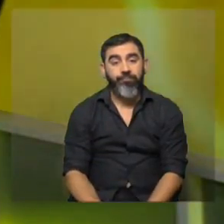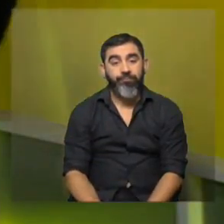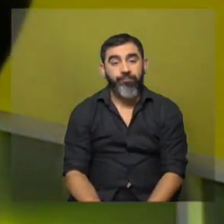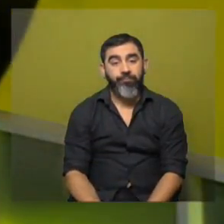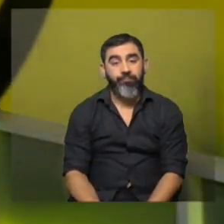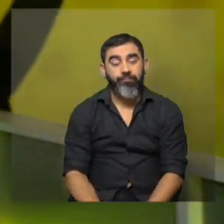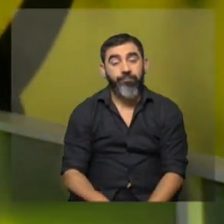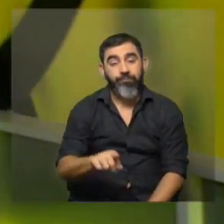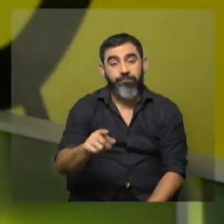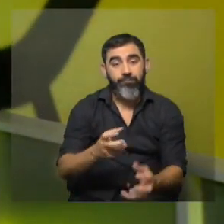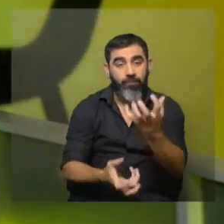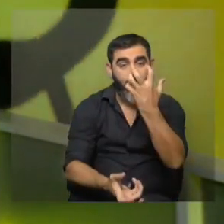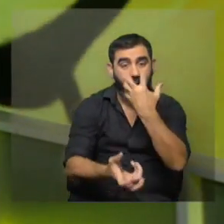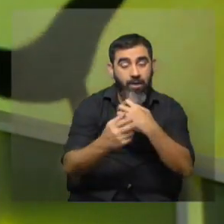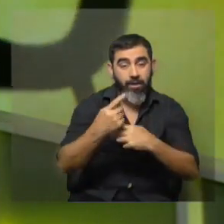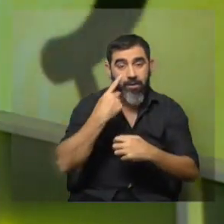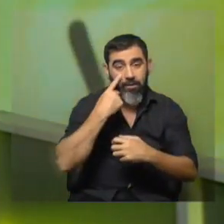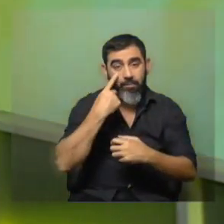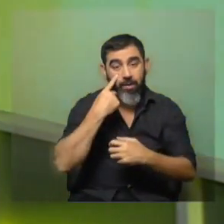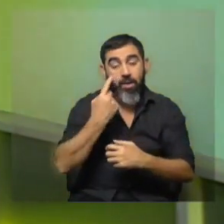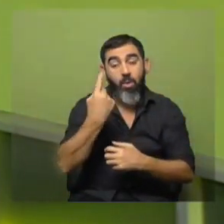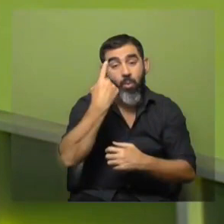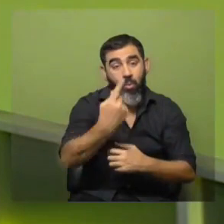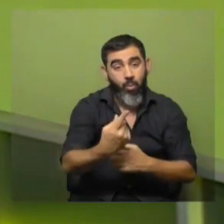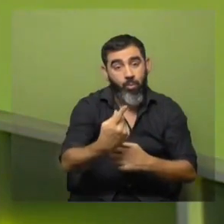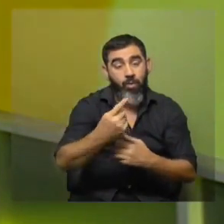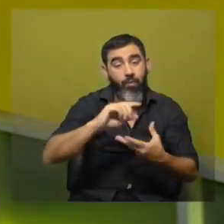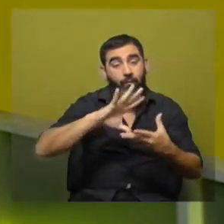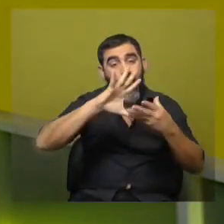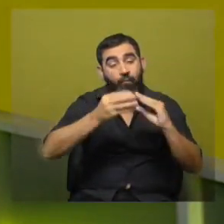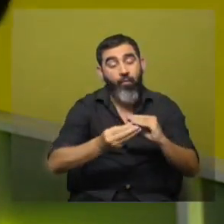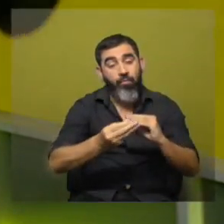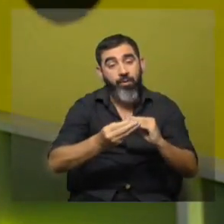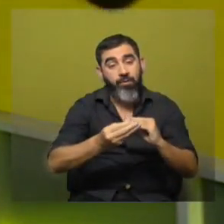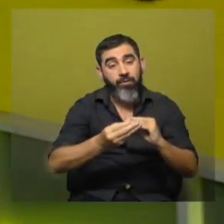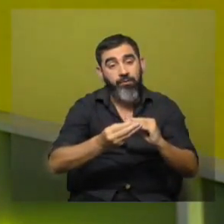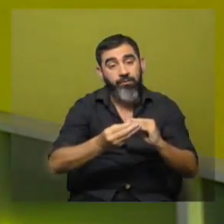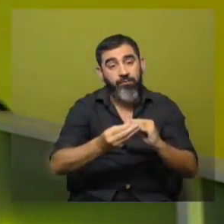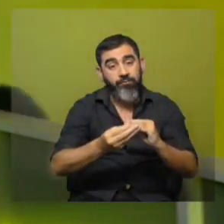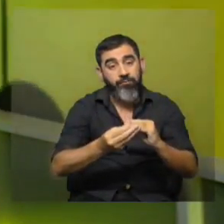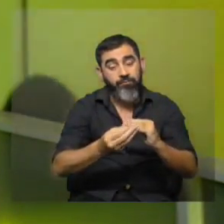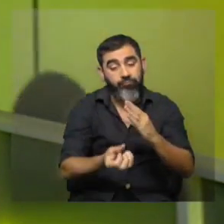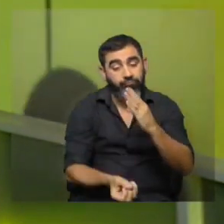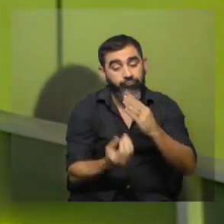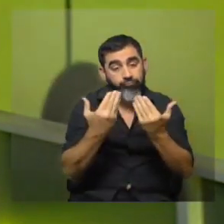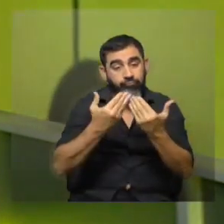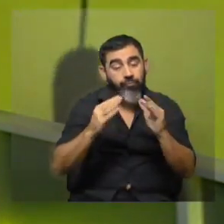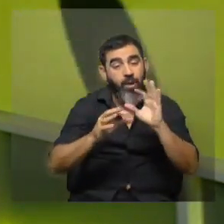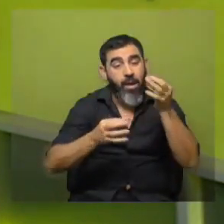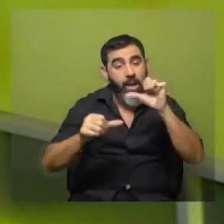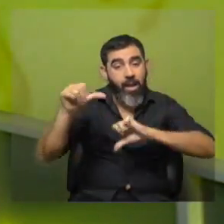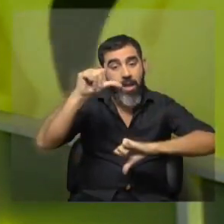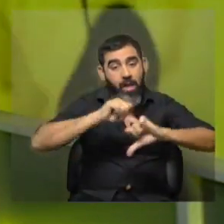El criadero de vinchucas que acabamos de conocer es uno de los módulos, de los componentes del recientemente inaugurado laboratorio